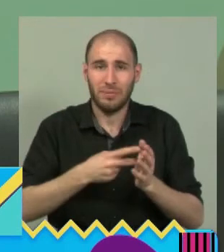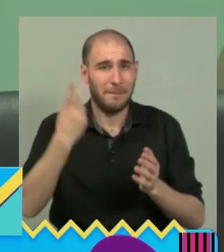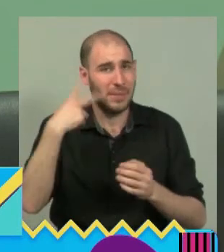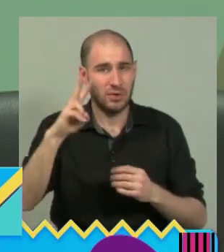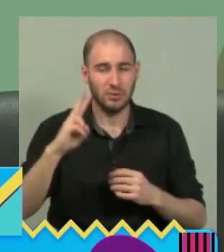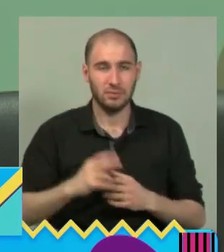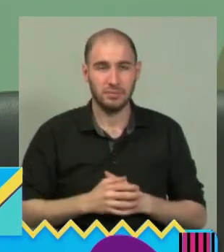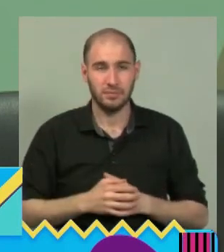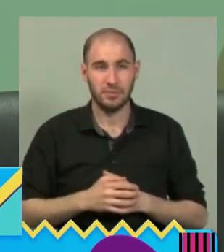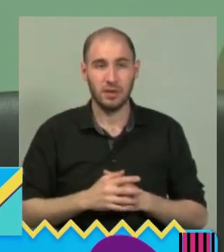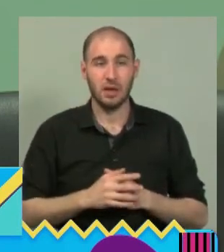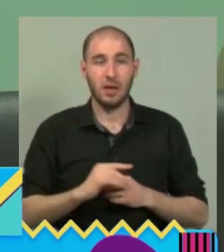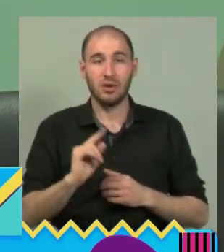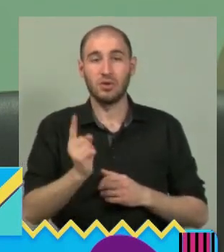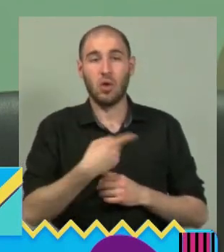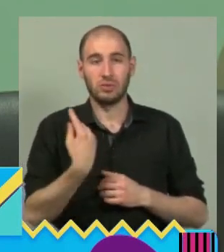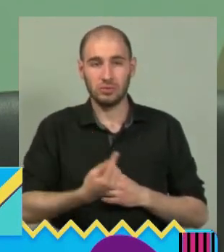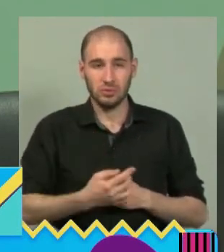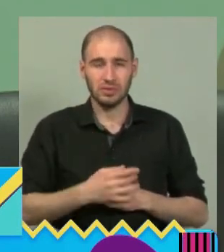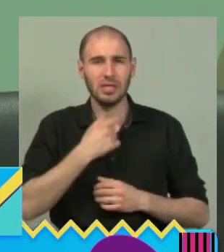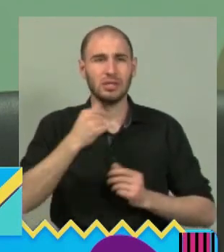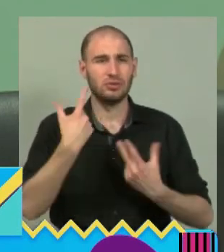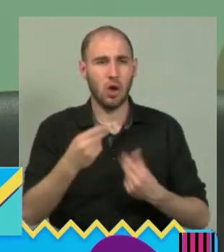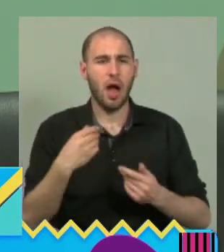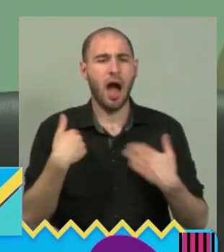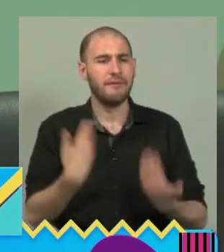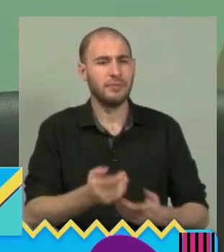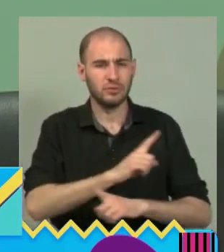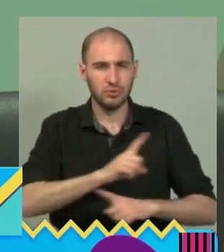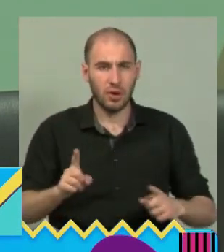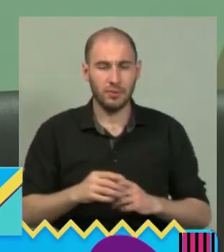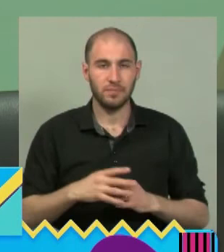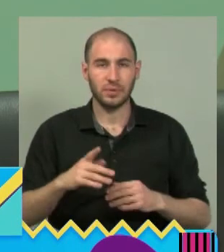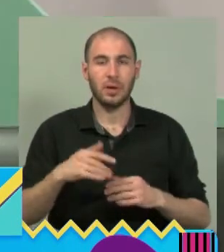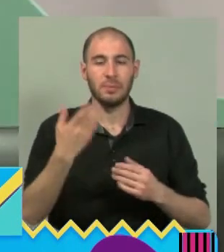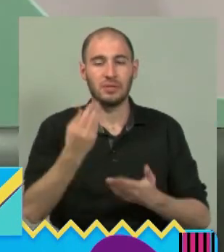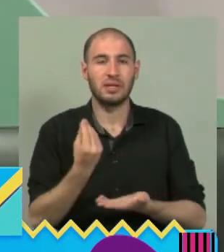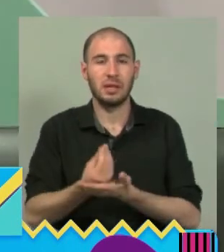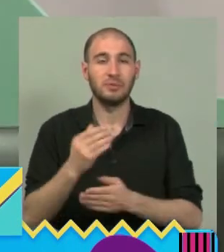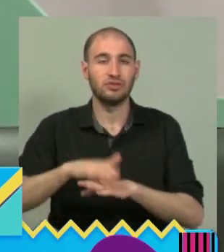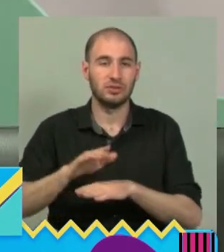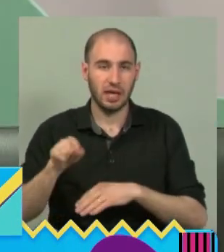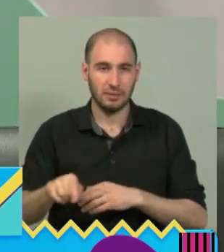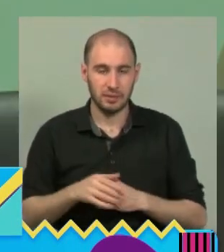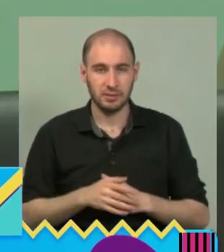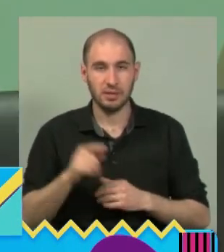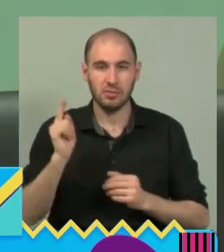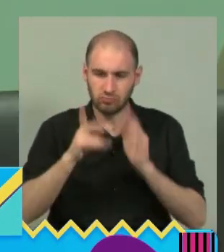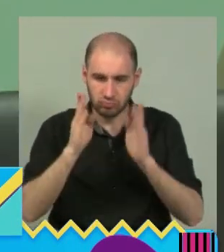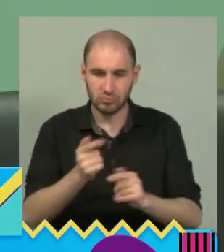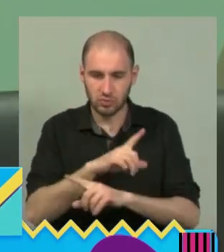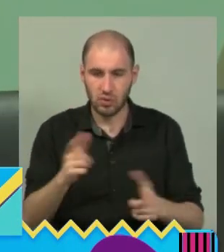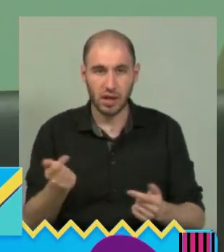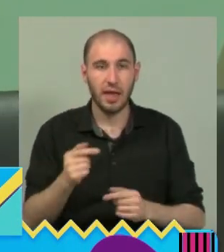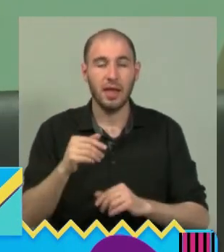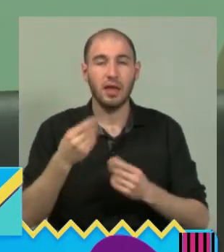afectados. Y nosotros no queremos ser cómplices de nuestros funcionarios irresponsables que no se fijan en